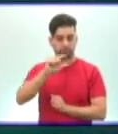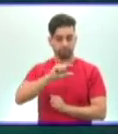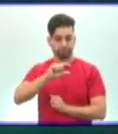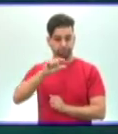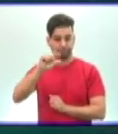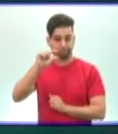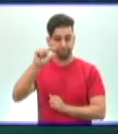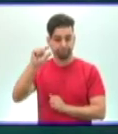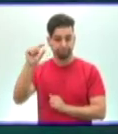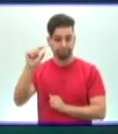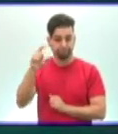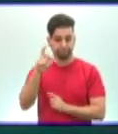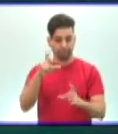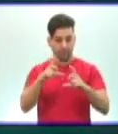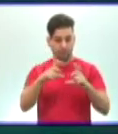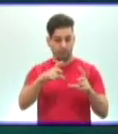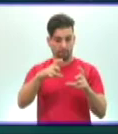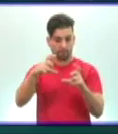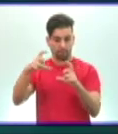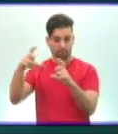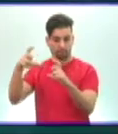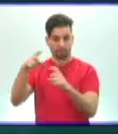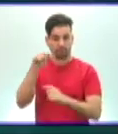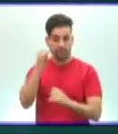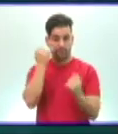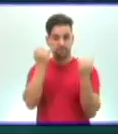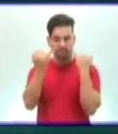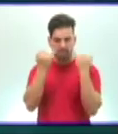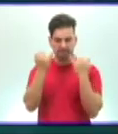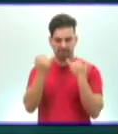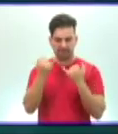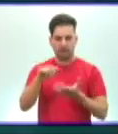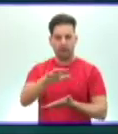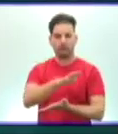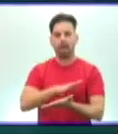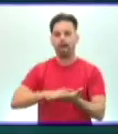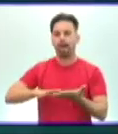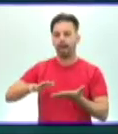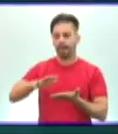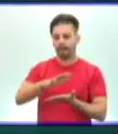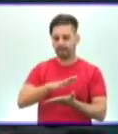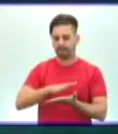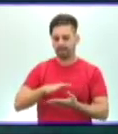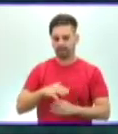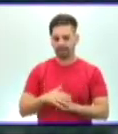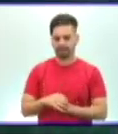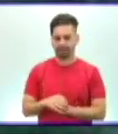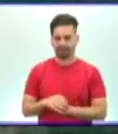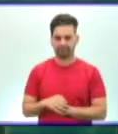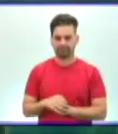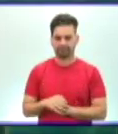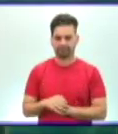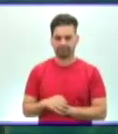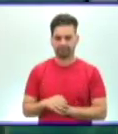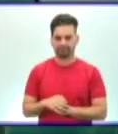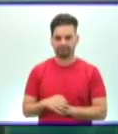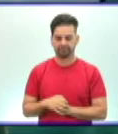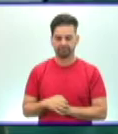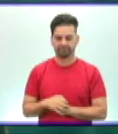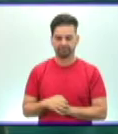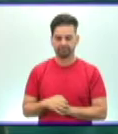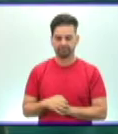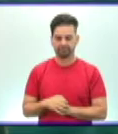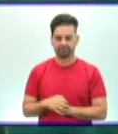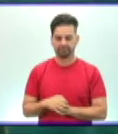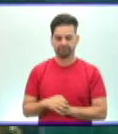identificado, atendiendo a su vulnerabilidad, las áreas desde el oasis hasta los cayos priorizados de Sabana